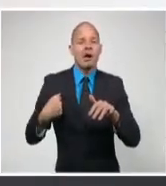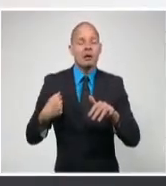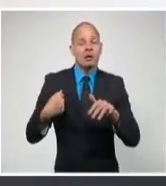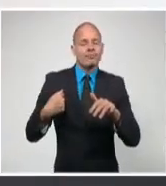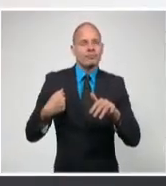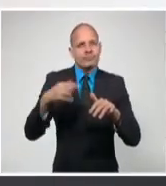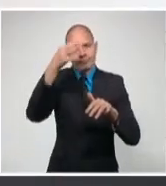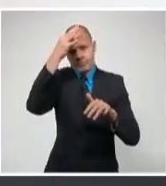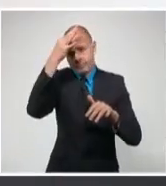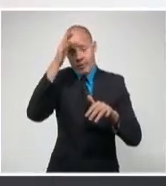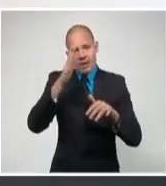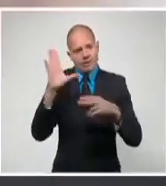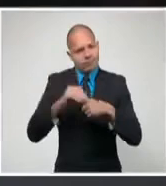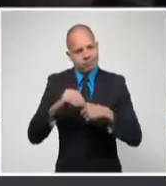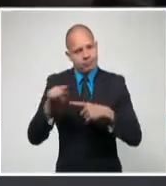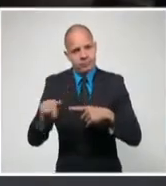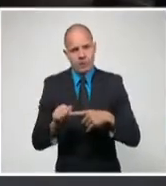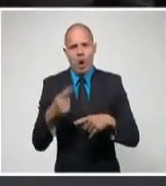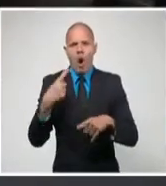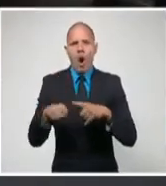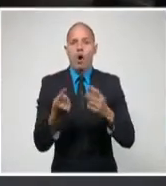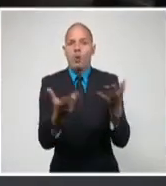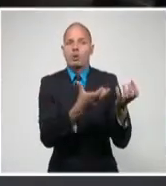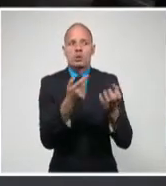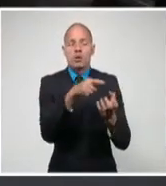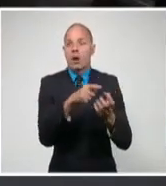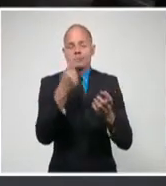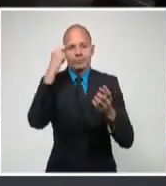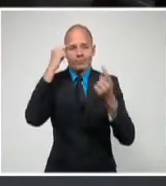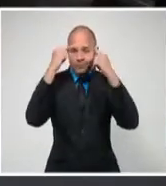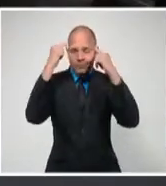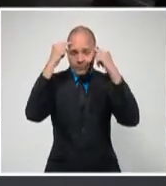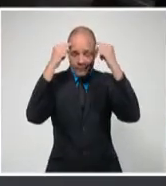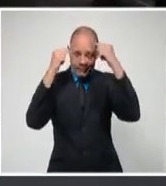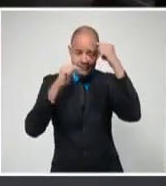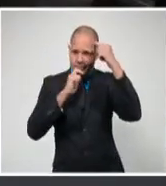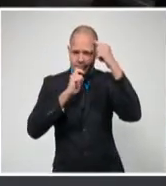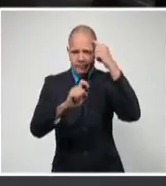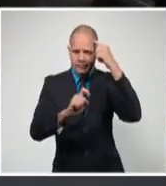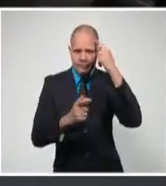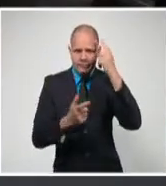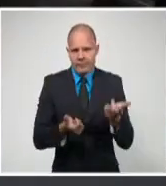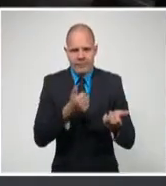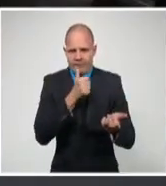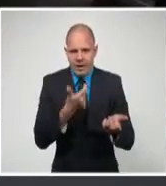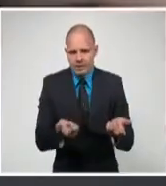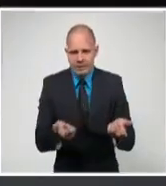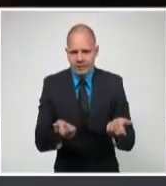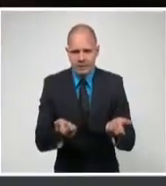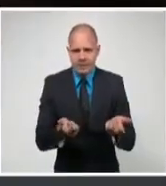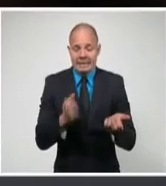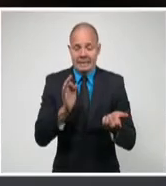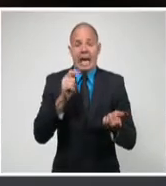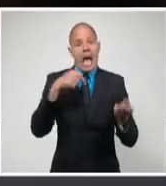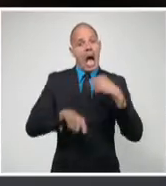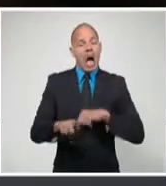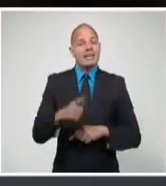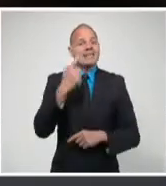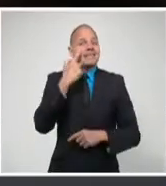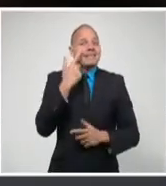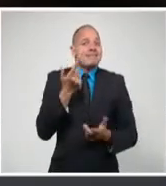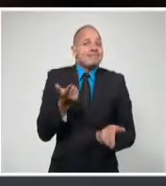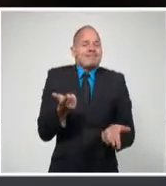Es responsabilidad del empleado la separación entre el trabajo y su vida, algo que puede resultar complicado de resolver por lo inusual